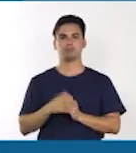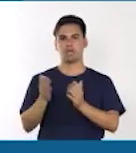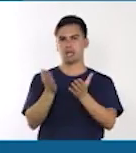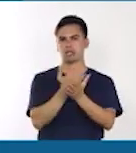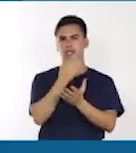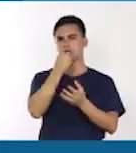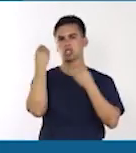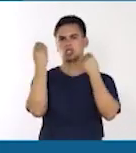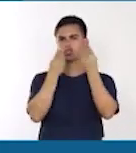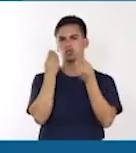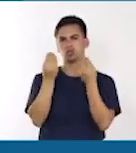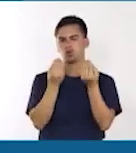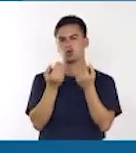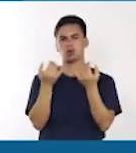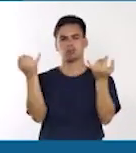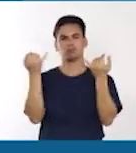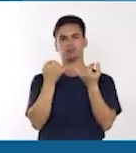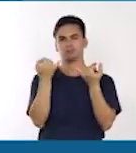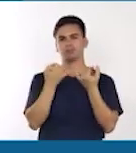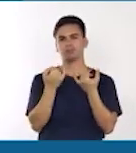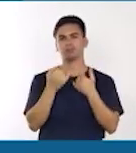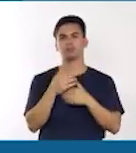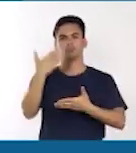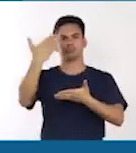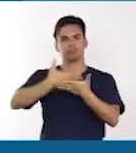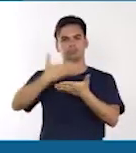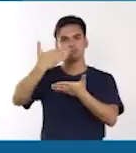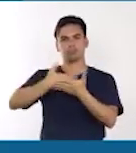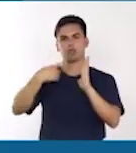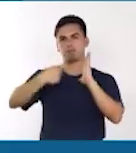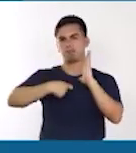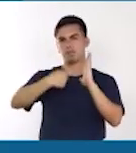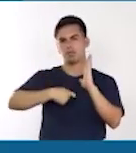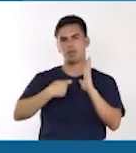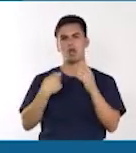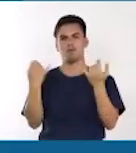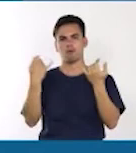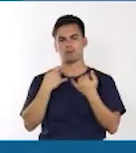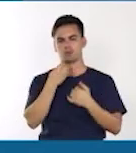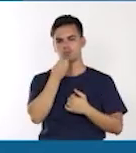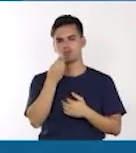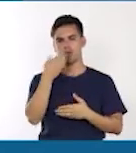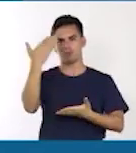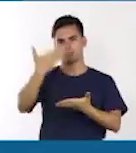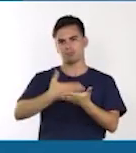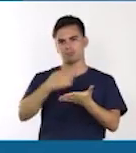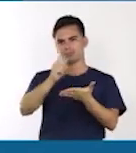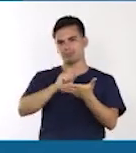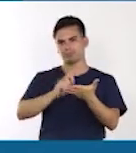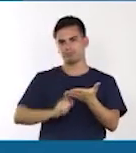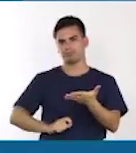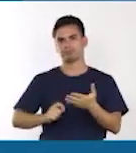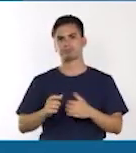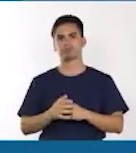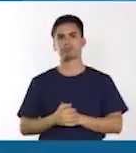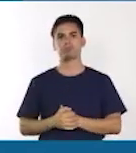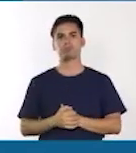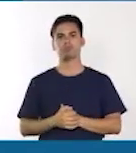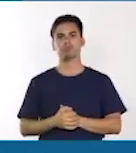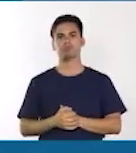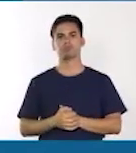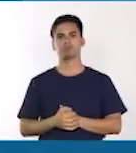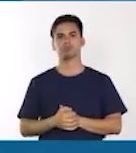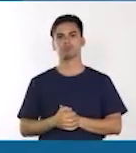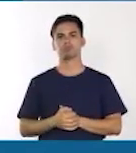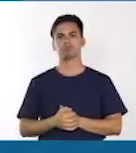dudas o solicitar información que le pueda ayudar a desarrollar estos seminarios.